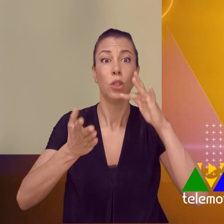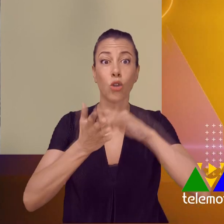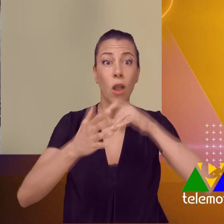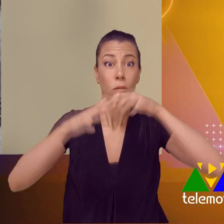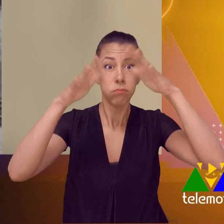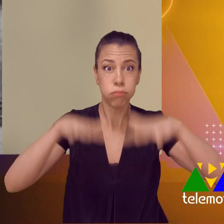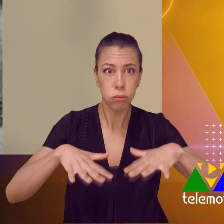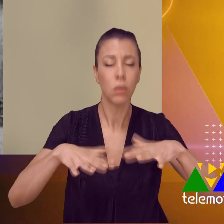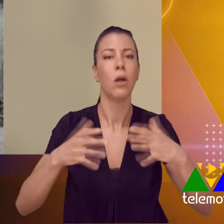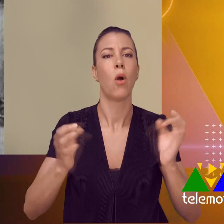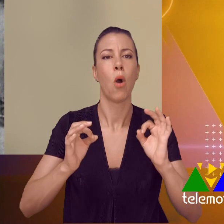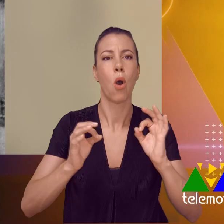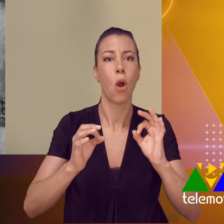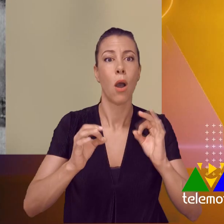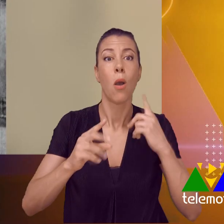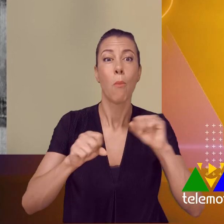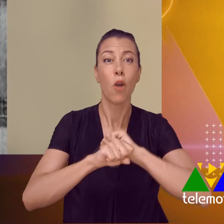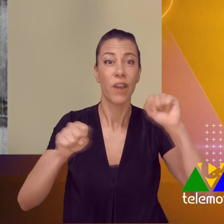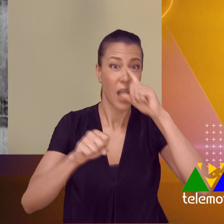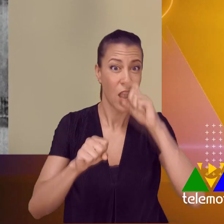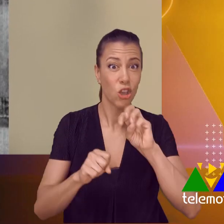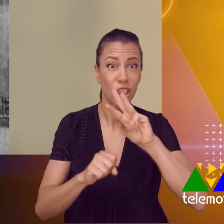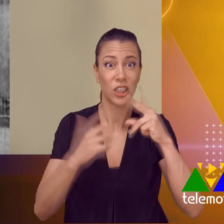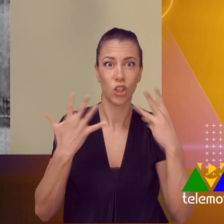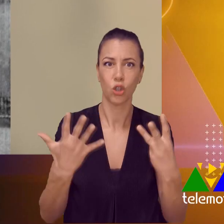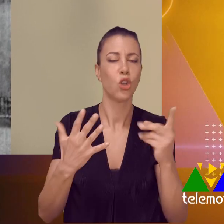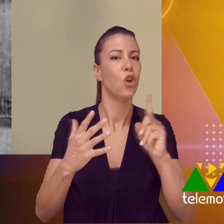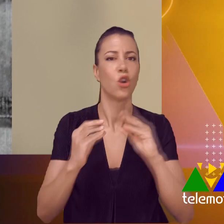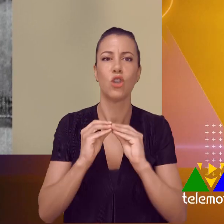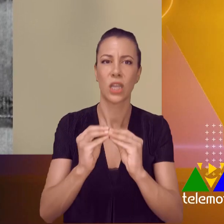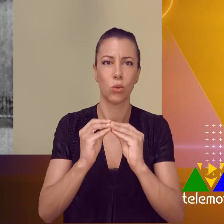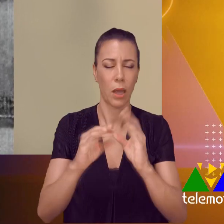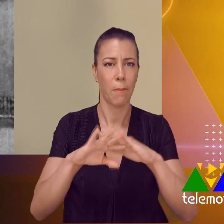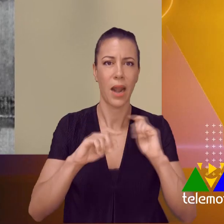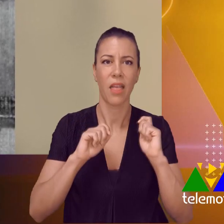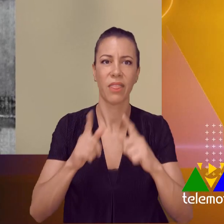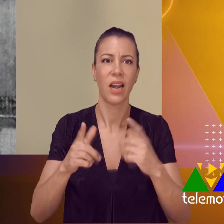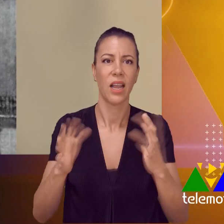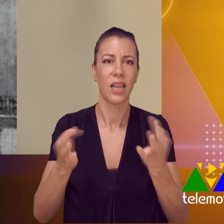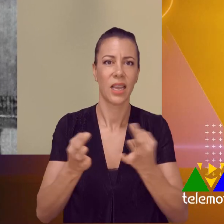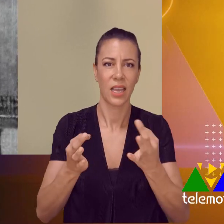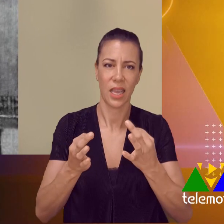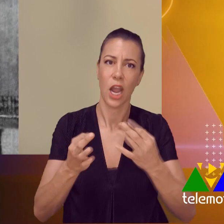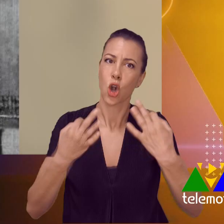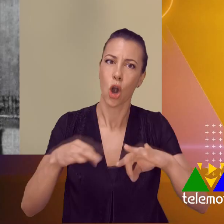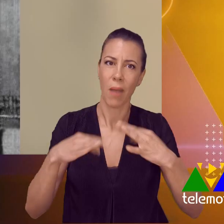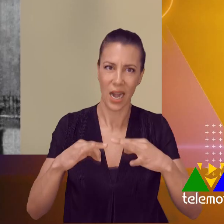parte cuando el polvorín del año 38, y no se restaura para darle regularidad a la iglesia.